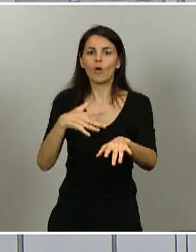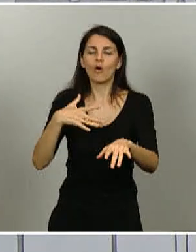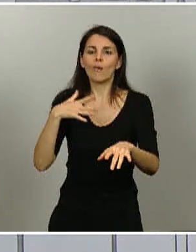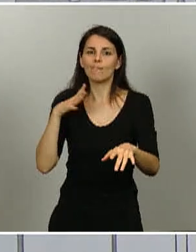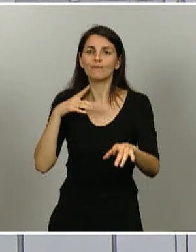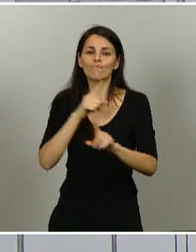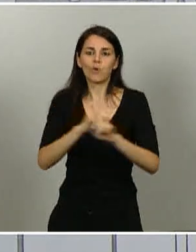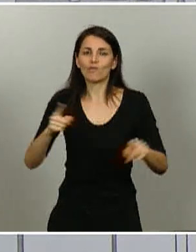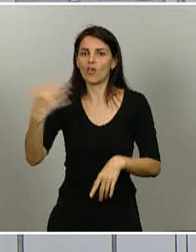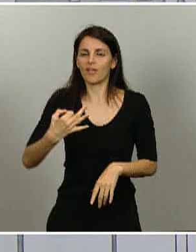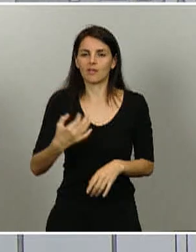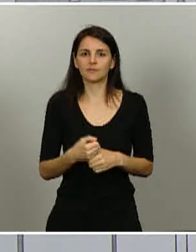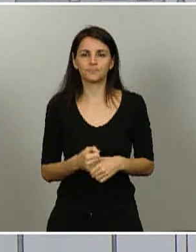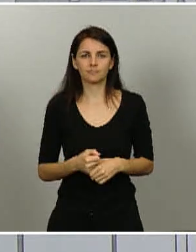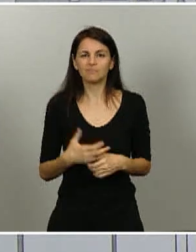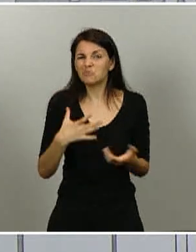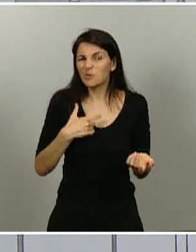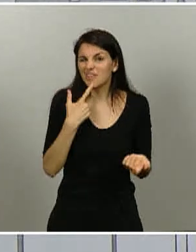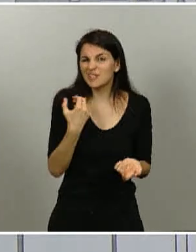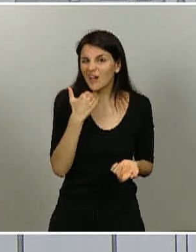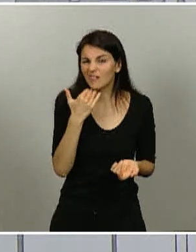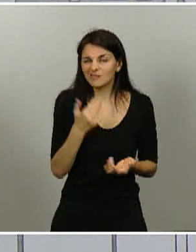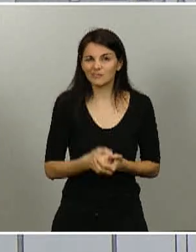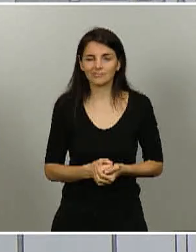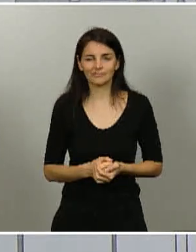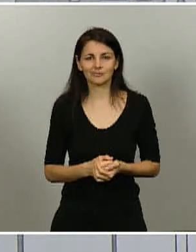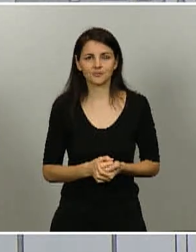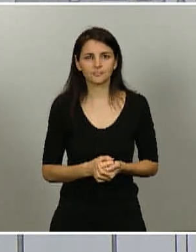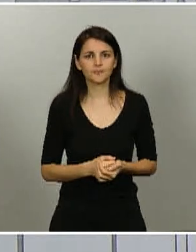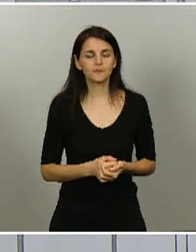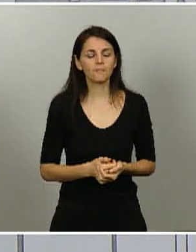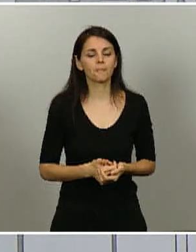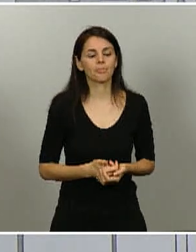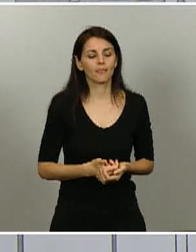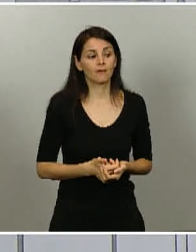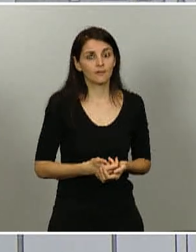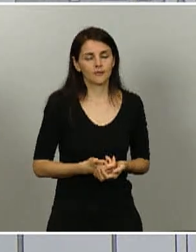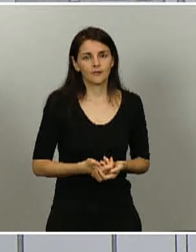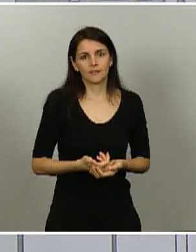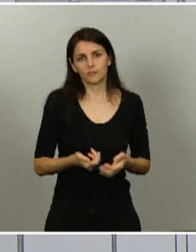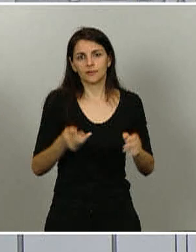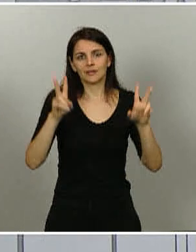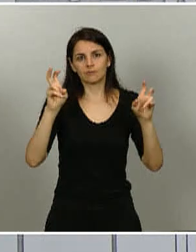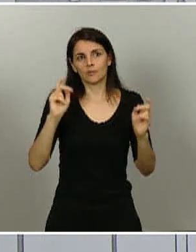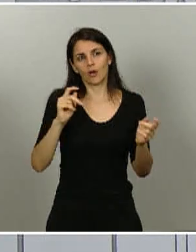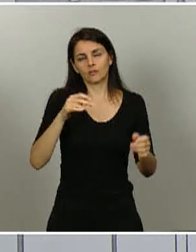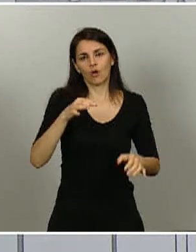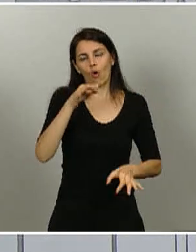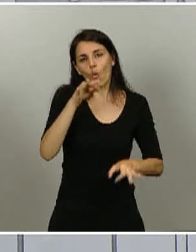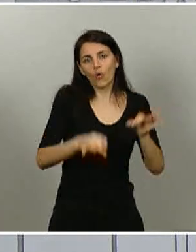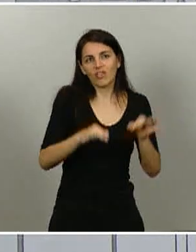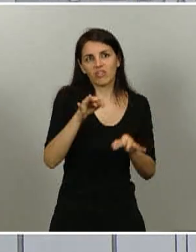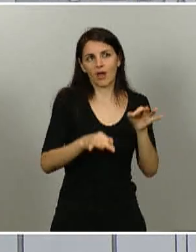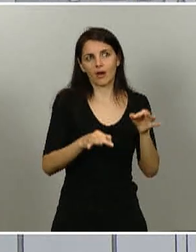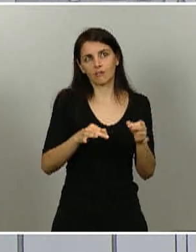Bueno, en cuanto a las causas judiciales que hay abiertas contra diferentes personas, o diferentes instituciones, yo